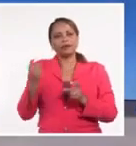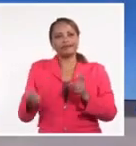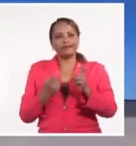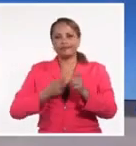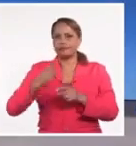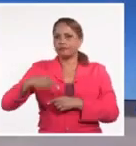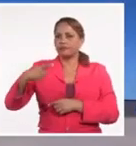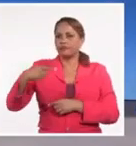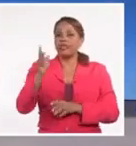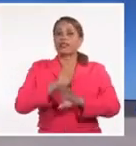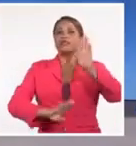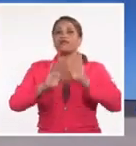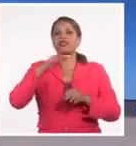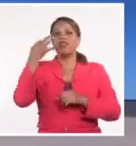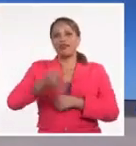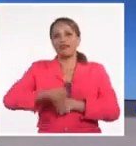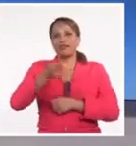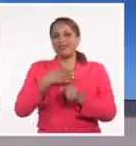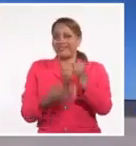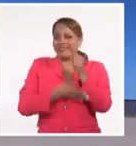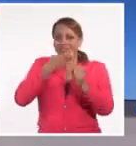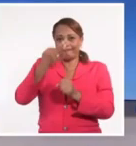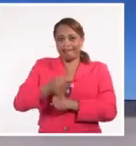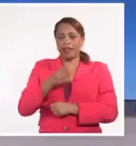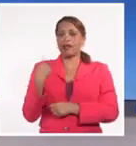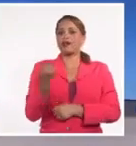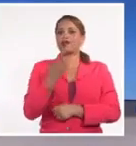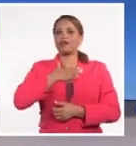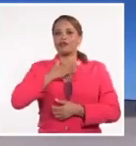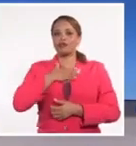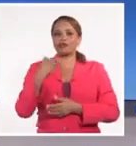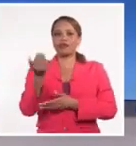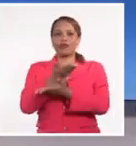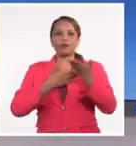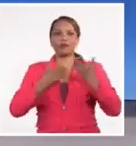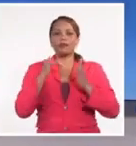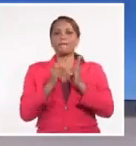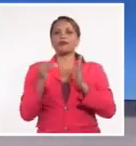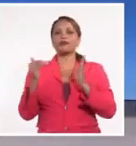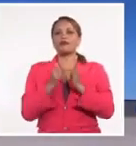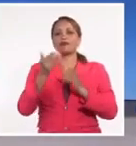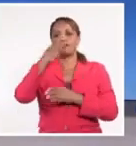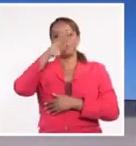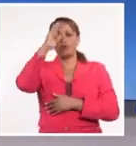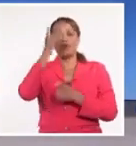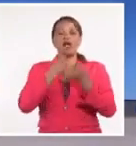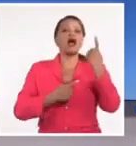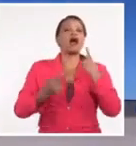para defender la verdad, nuestra verdad, la que comparten millones de cubanos